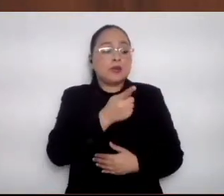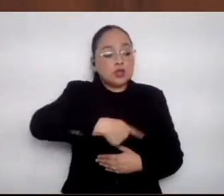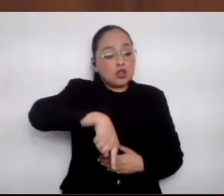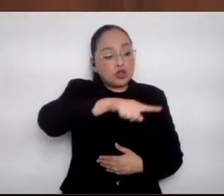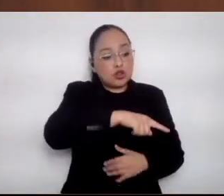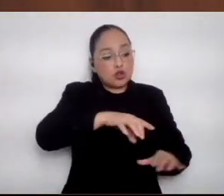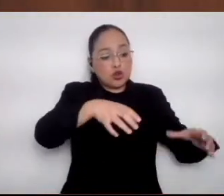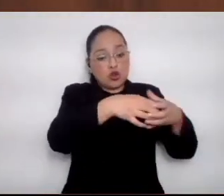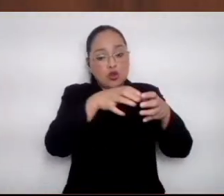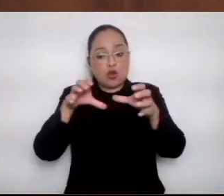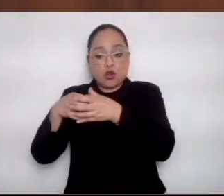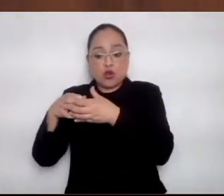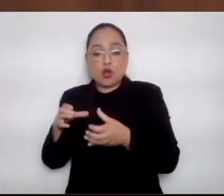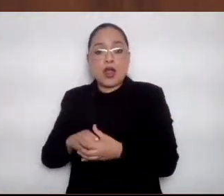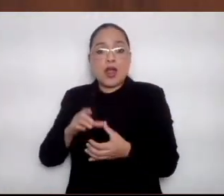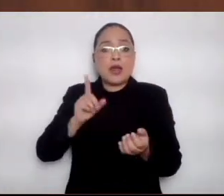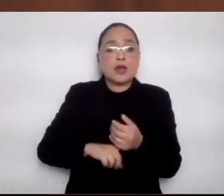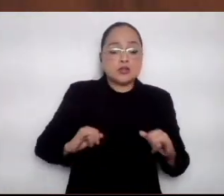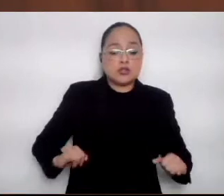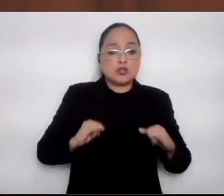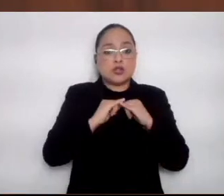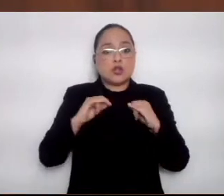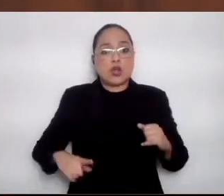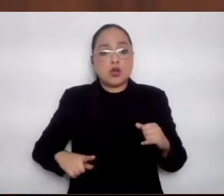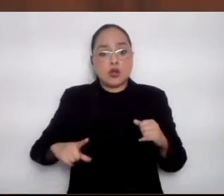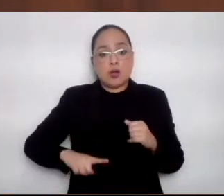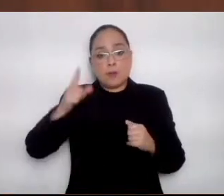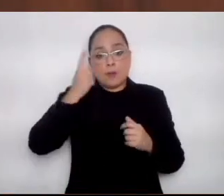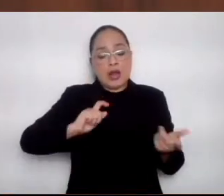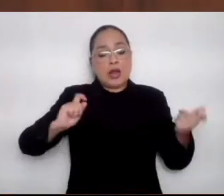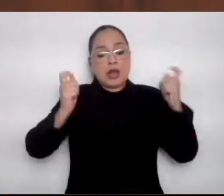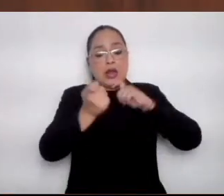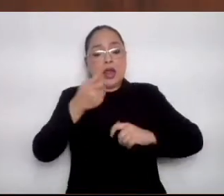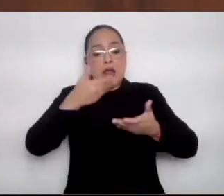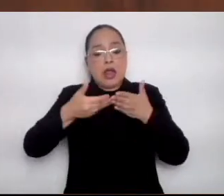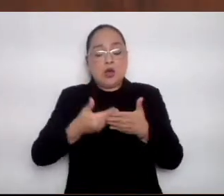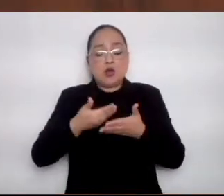otras dependencias gubernamentales para esa transición digital.